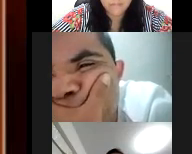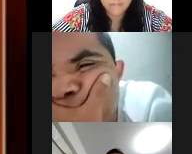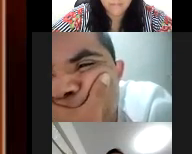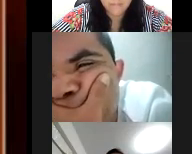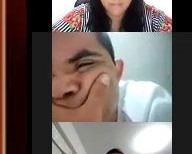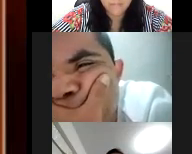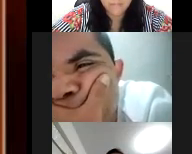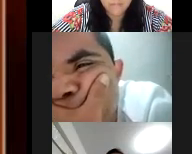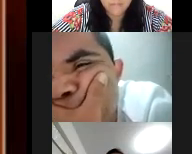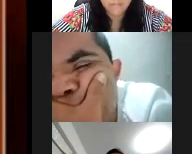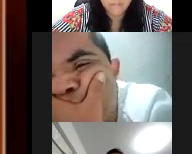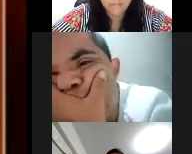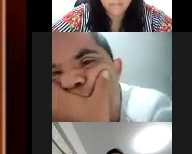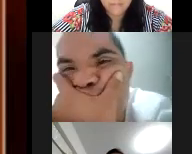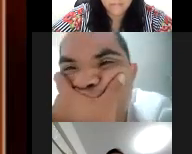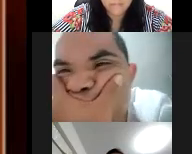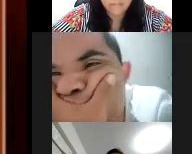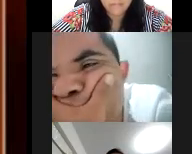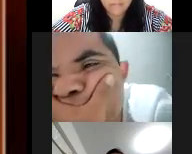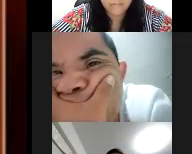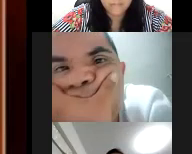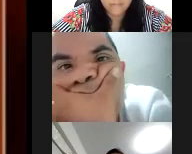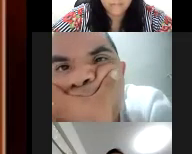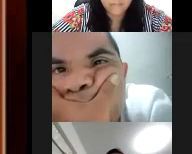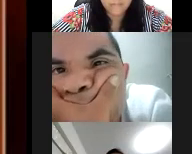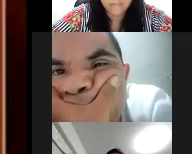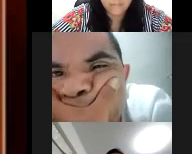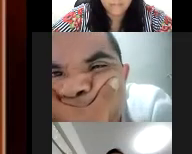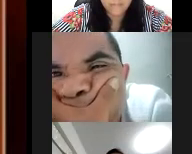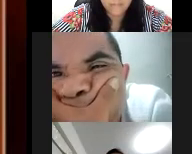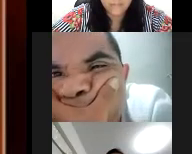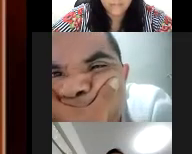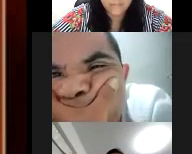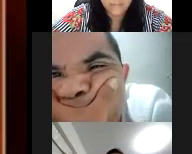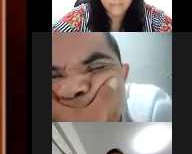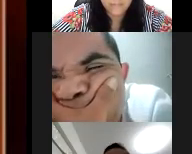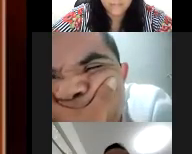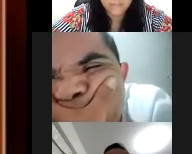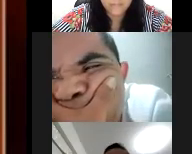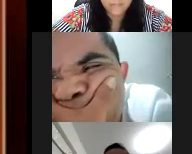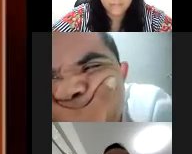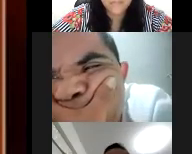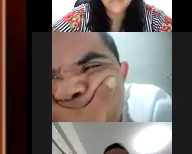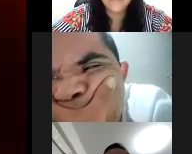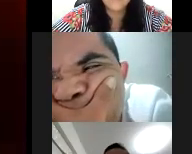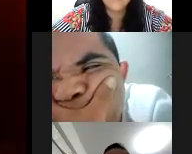haber un análisis muy profundo por parte del fisioterapeuta y también por el equipo multidisciplinario.